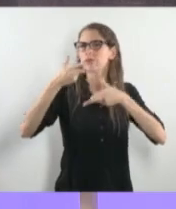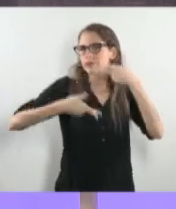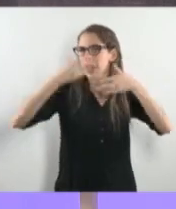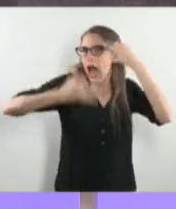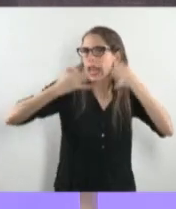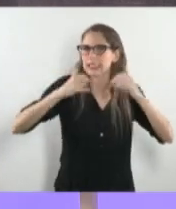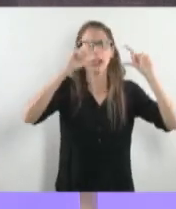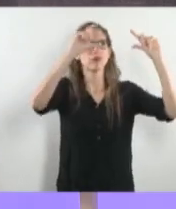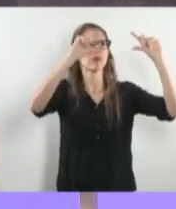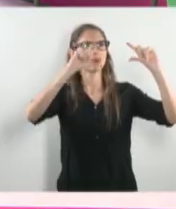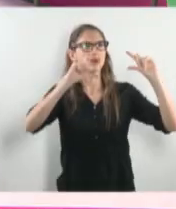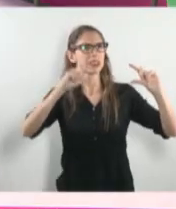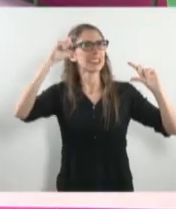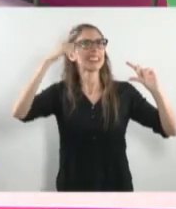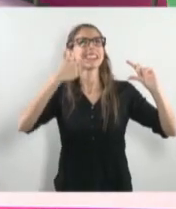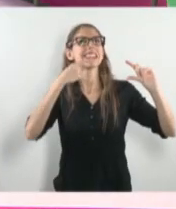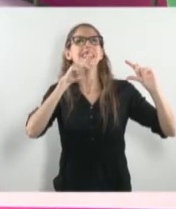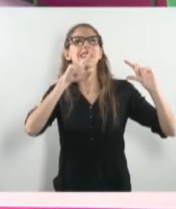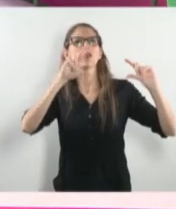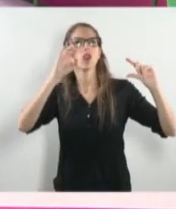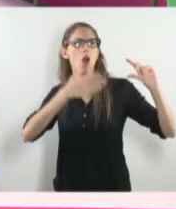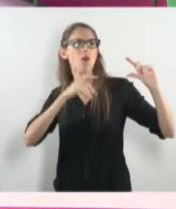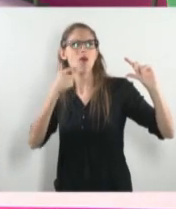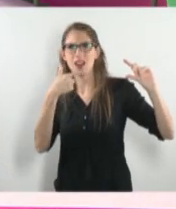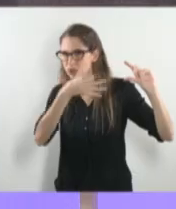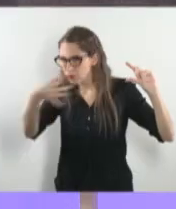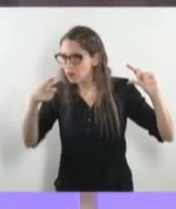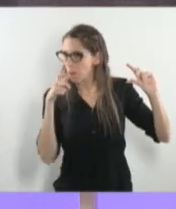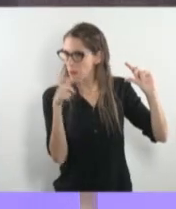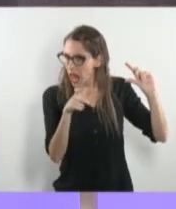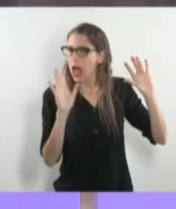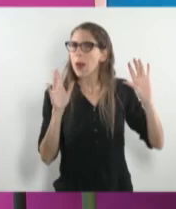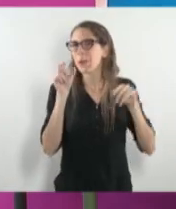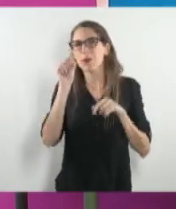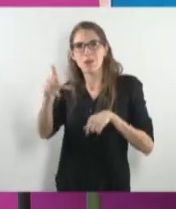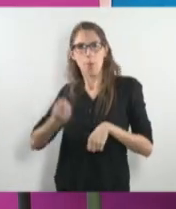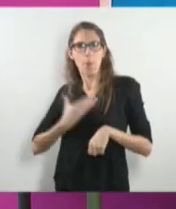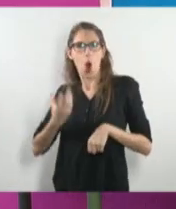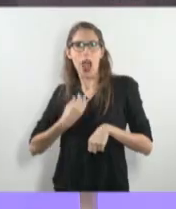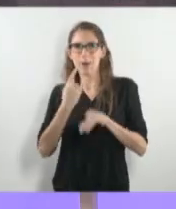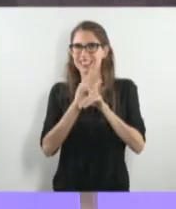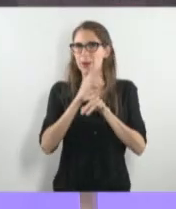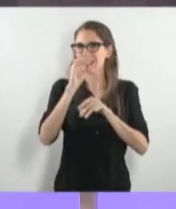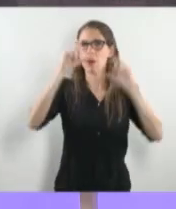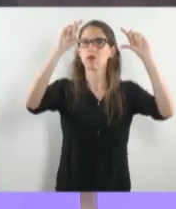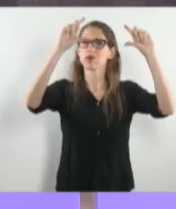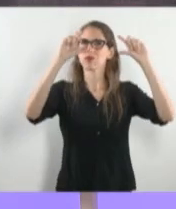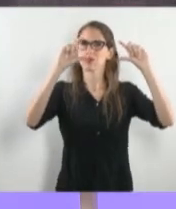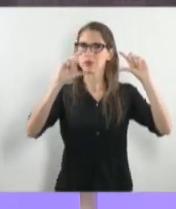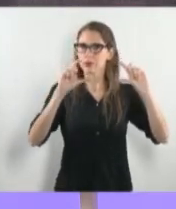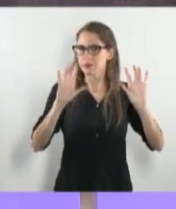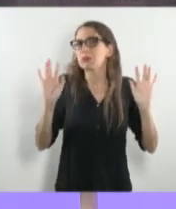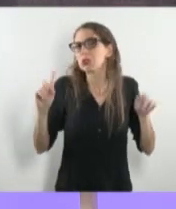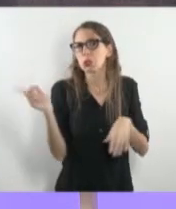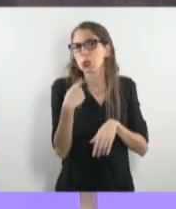porque estrofas tiene que ver con la estructura propia del poema, ¿no? Del poema. Por si no quedó claro, y nosotros suponemos que todo el